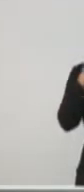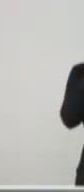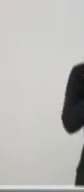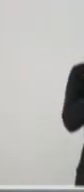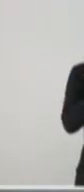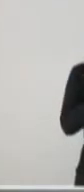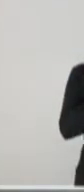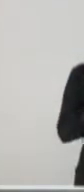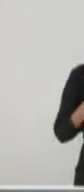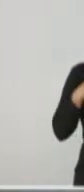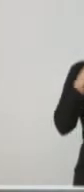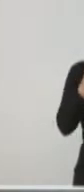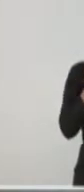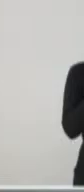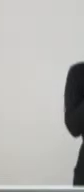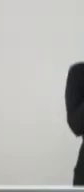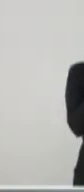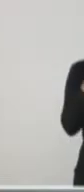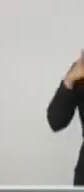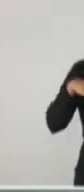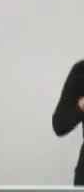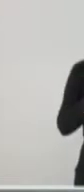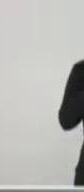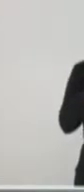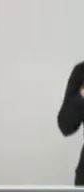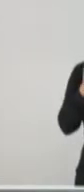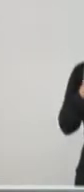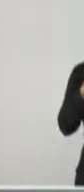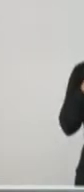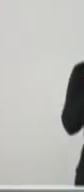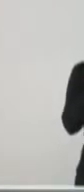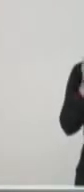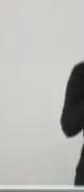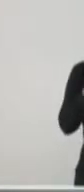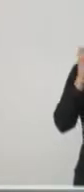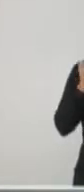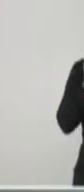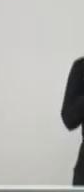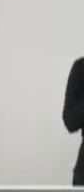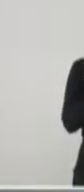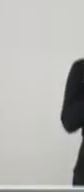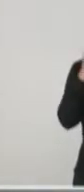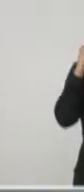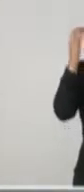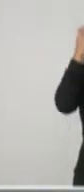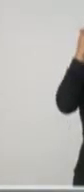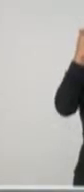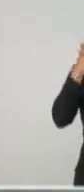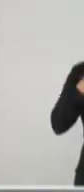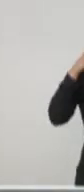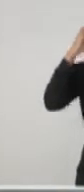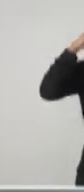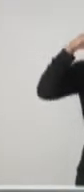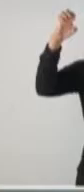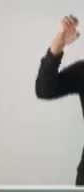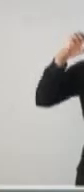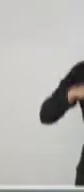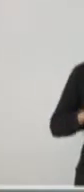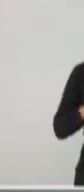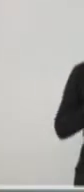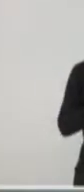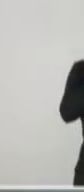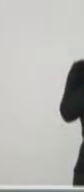intervención, respecto al tema desarrollo económico, productividad, creación de empleos, infraestructura, seguridad social, exitosos, pesca,